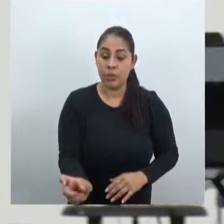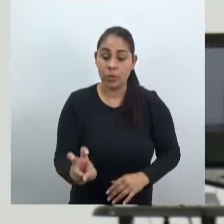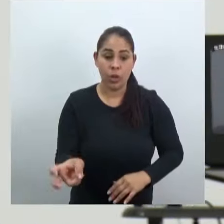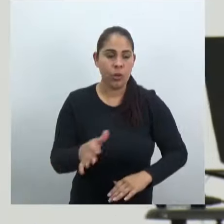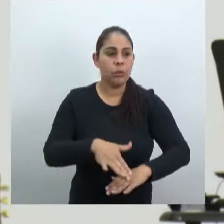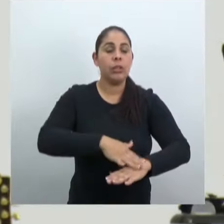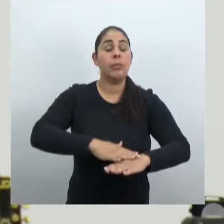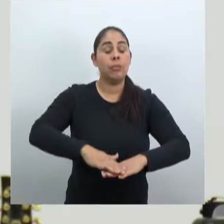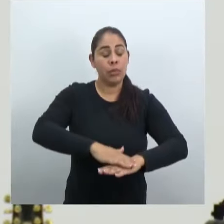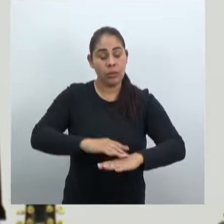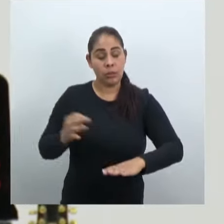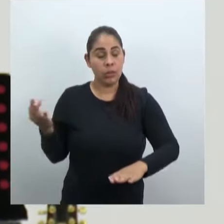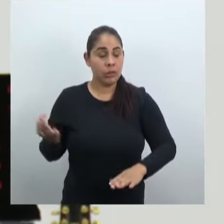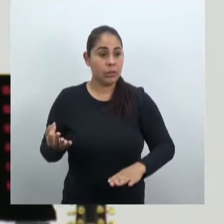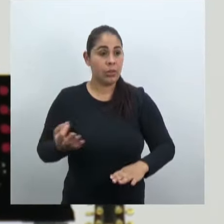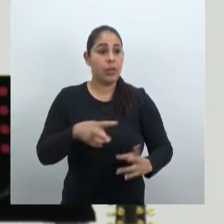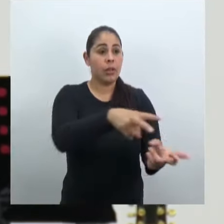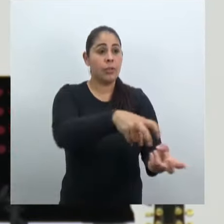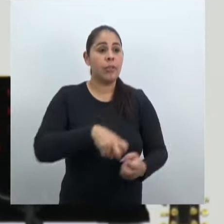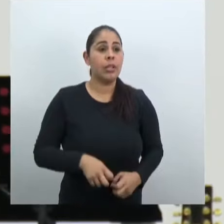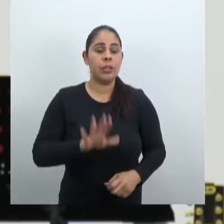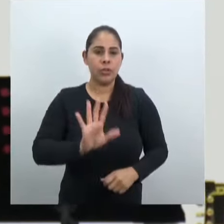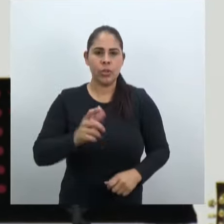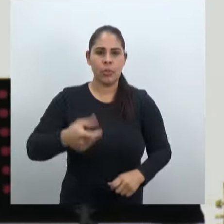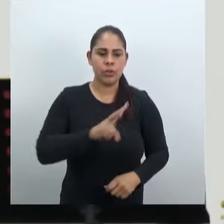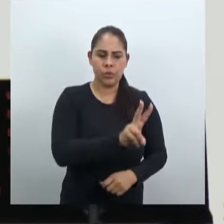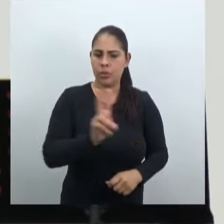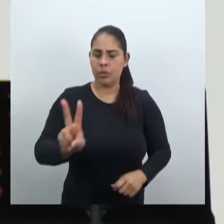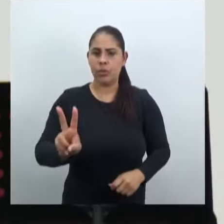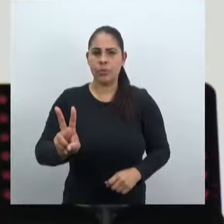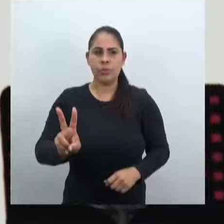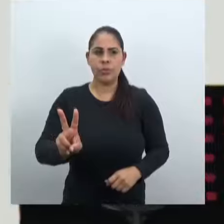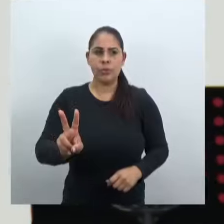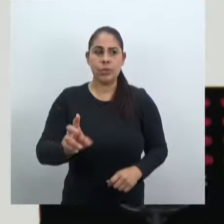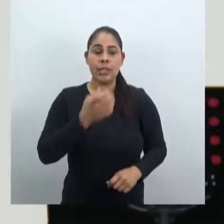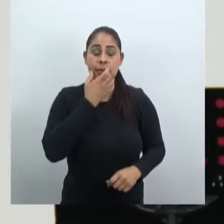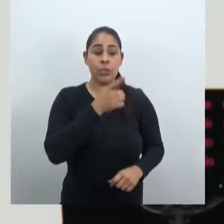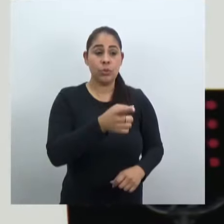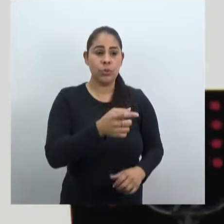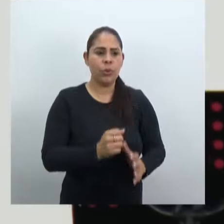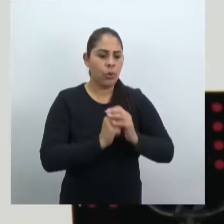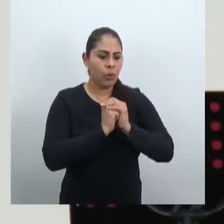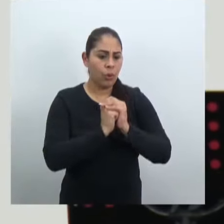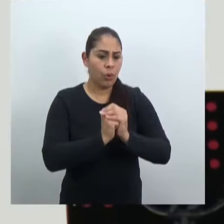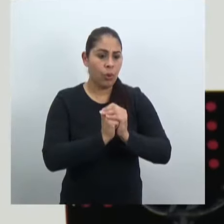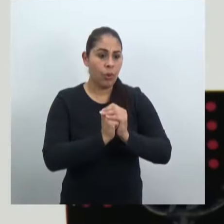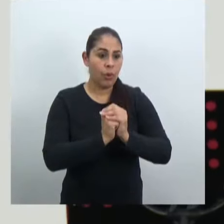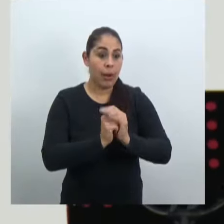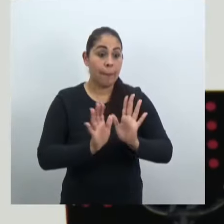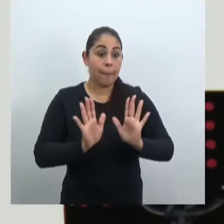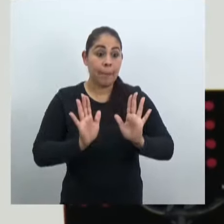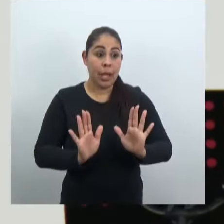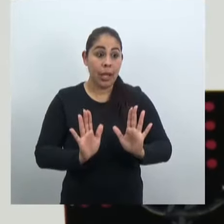Mateo 5:22-23. Cuando tú entras con un enojo a la oración, quiero decirte, hasta que